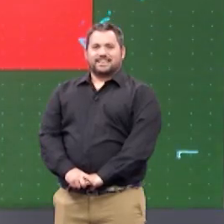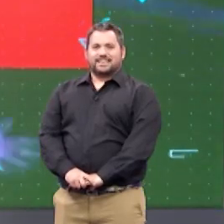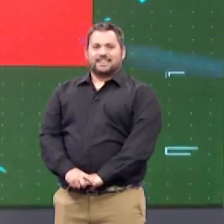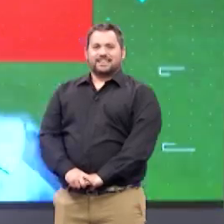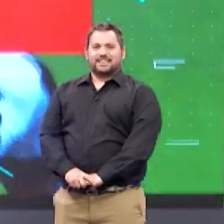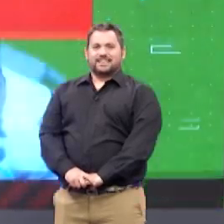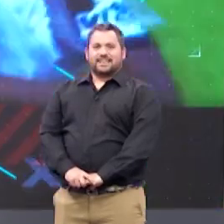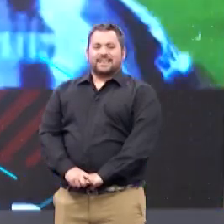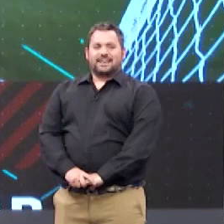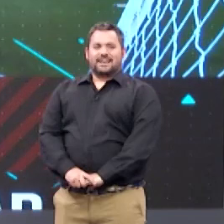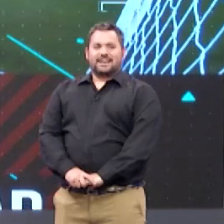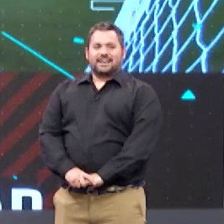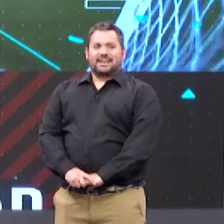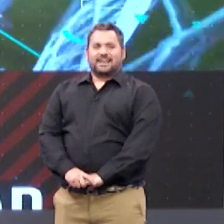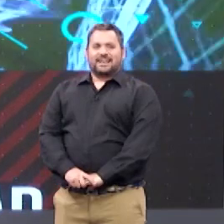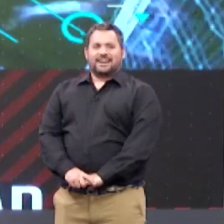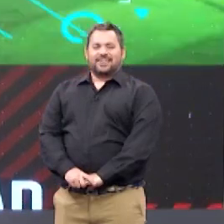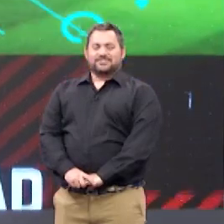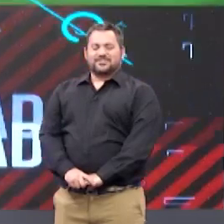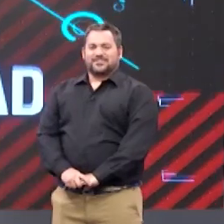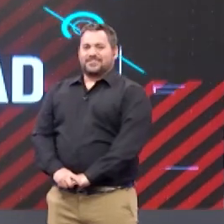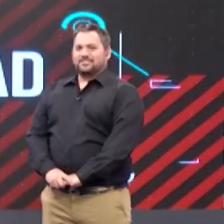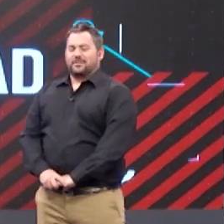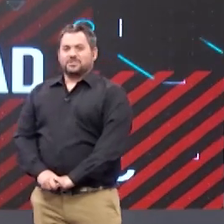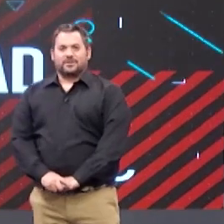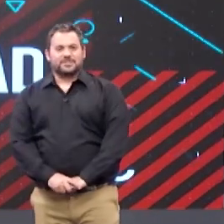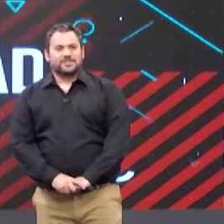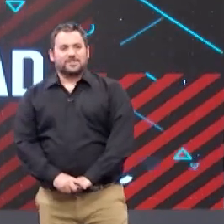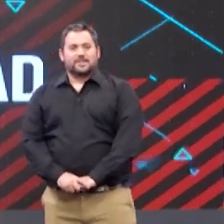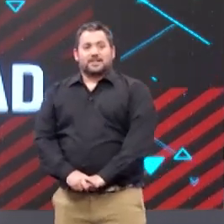teléfono. Chao, que Pancho no nos quiere. Chao, chicos. Buen programa, adiós.